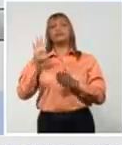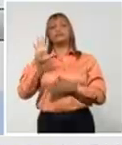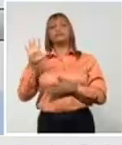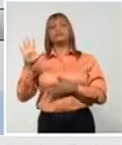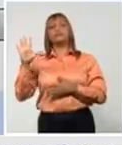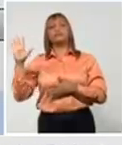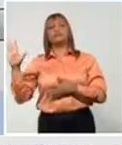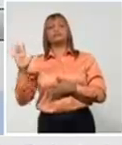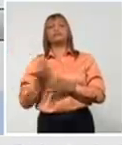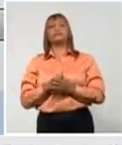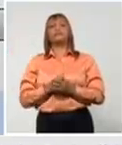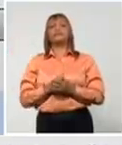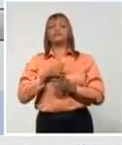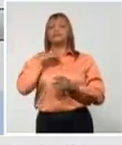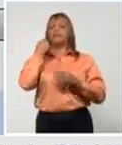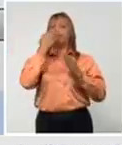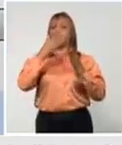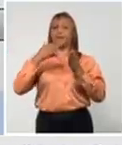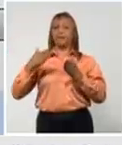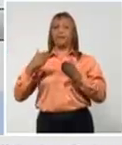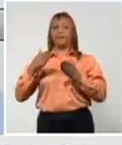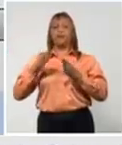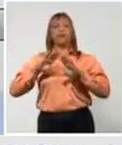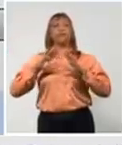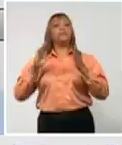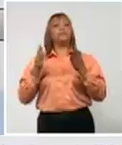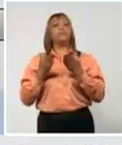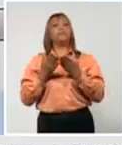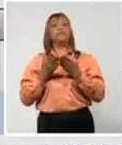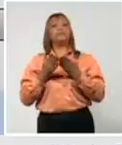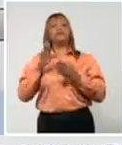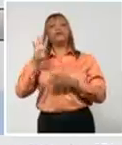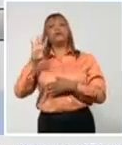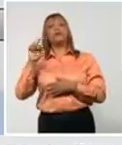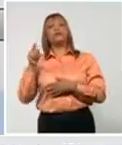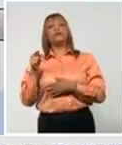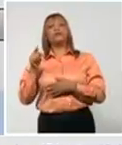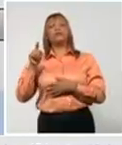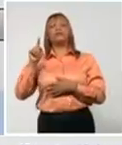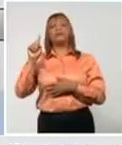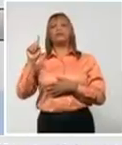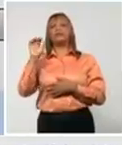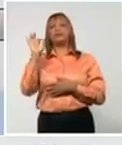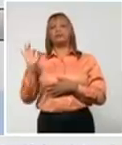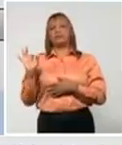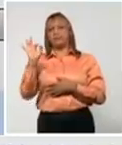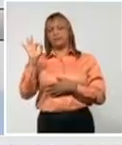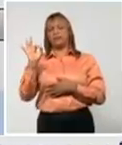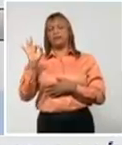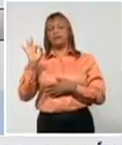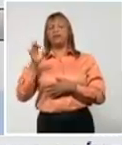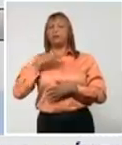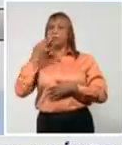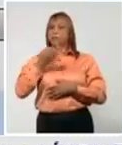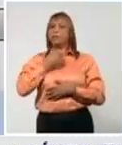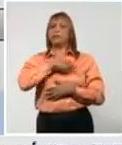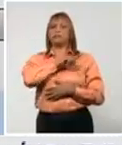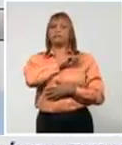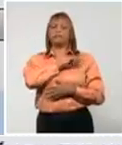306.555 fallecidos, para una letalidad del 4,1%, como había dicho